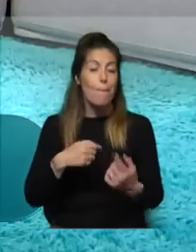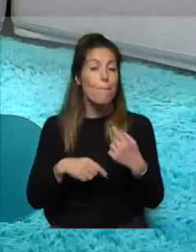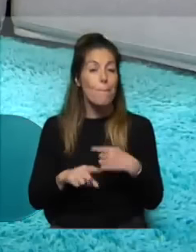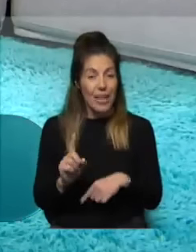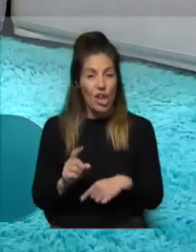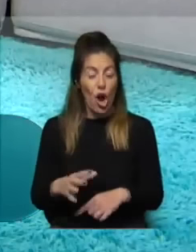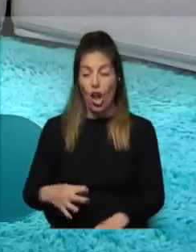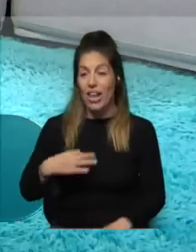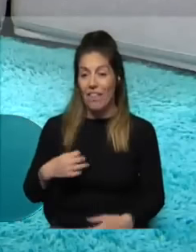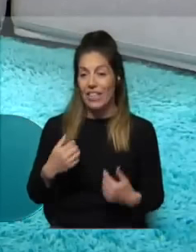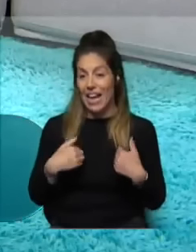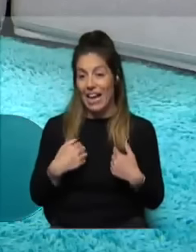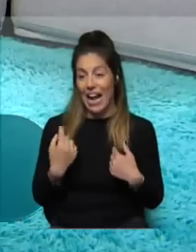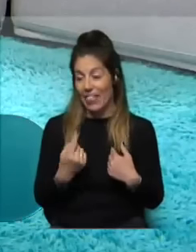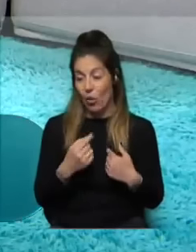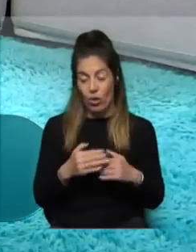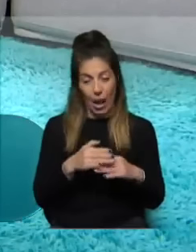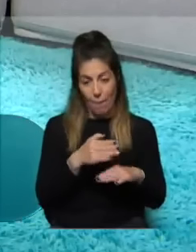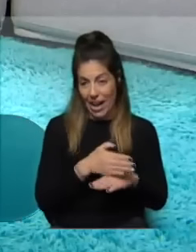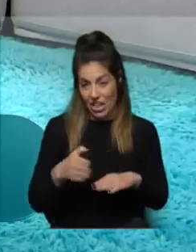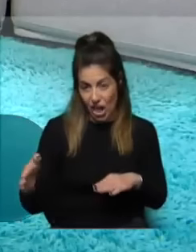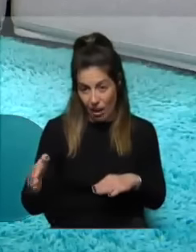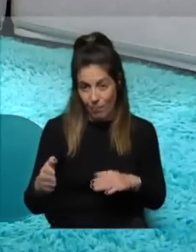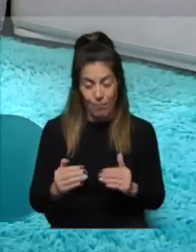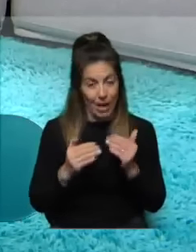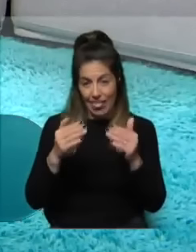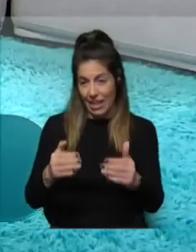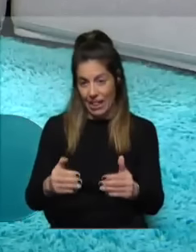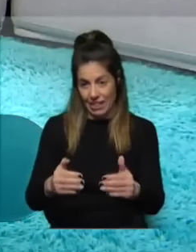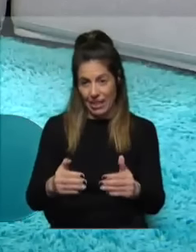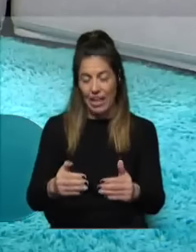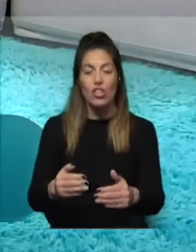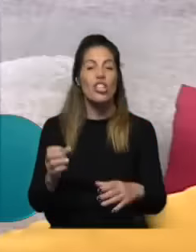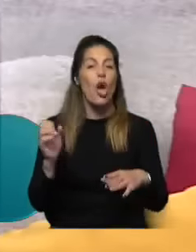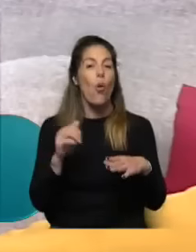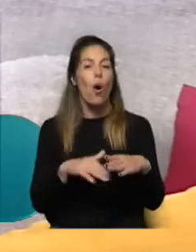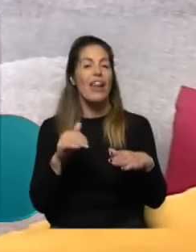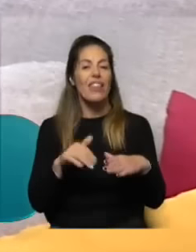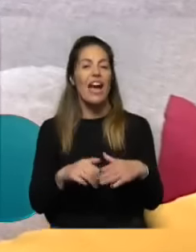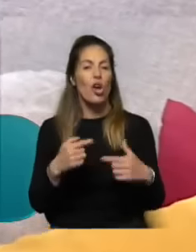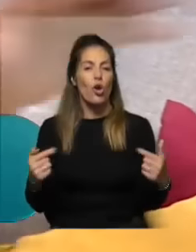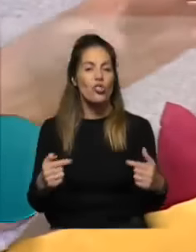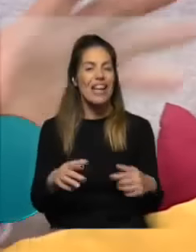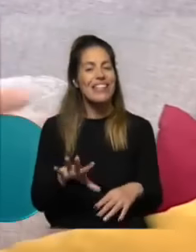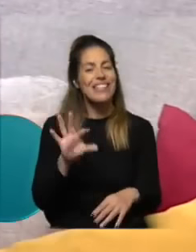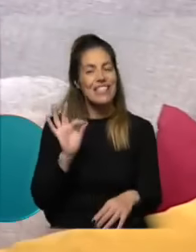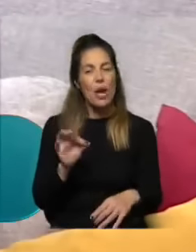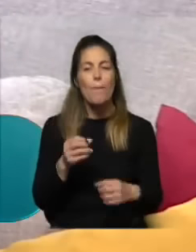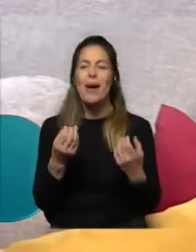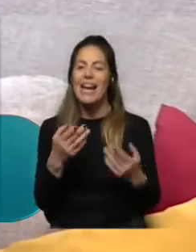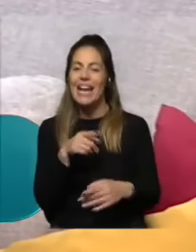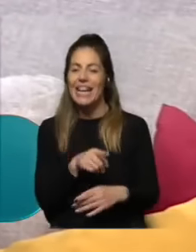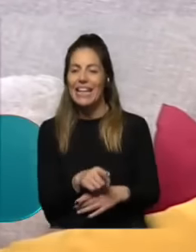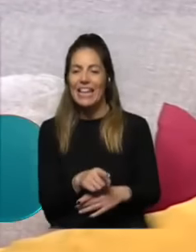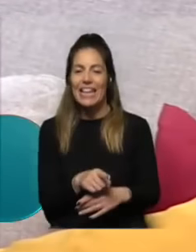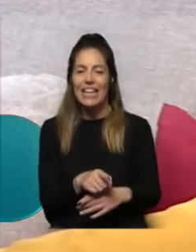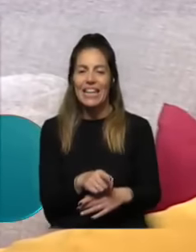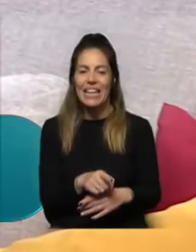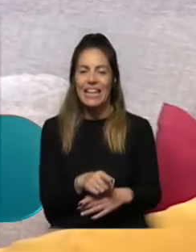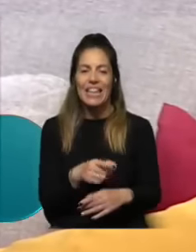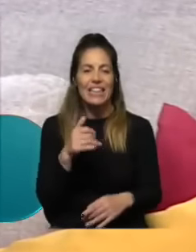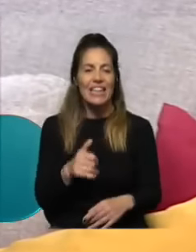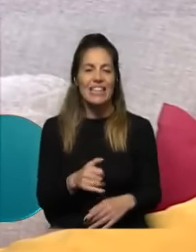la vida personal de uno va de aquí para allá, para adelante. Entonces, el guardar cosas hay que seleccionar. ¿Para qué voy a tener, si, yo digo,